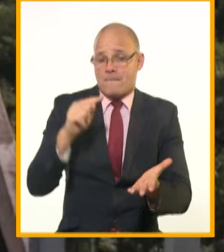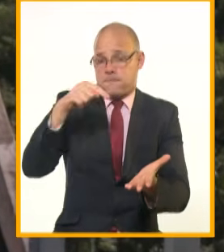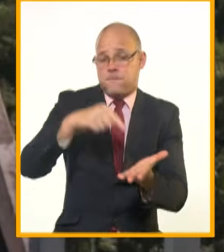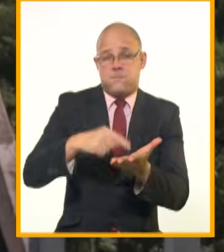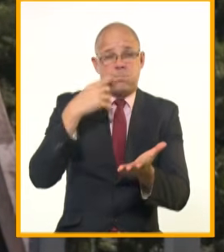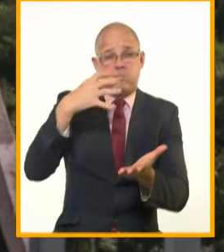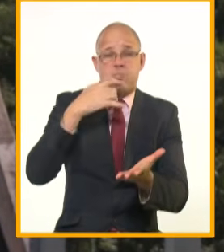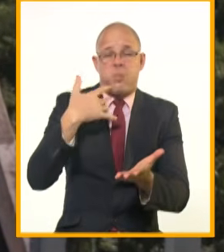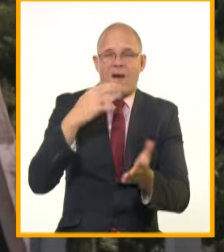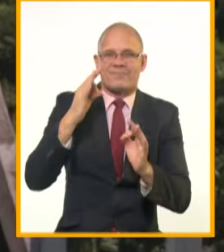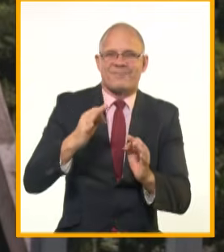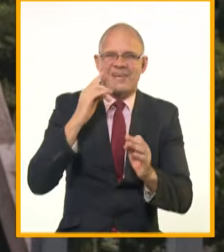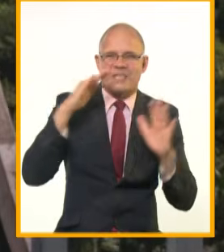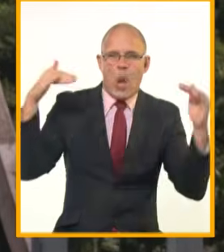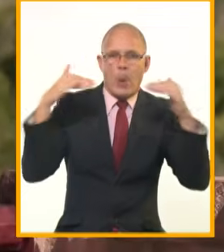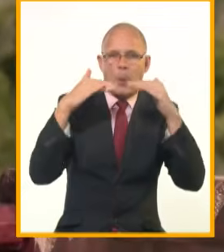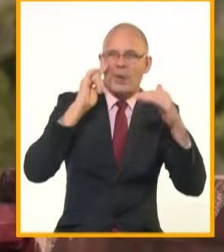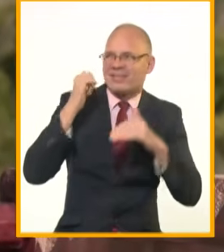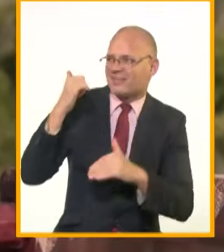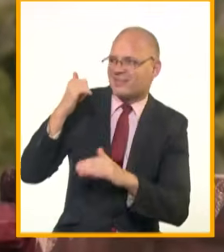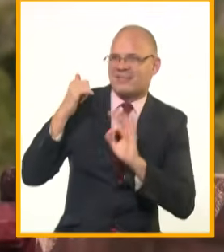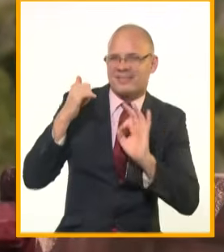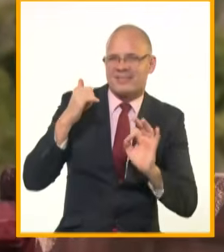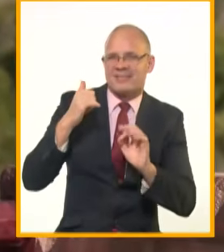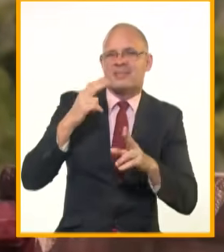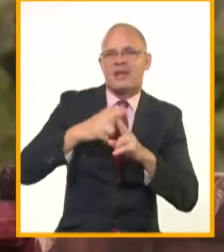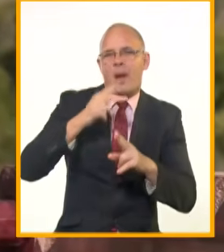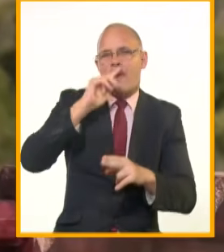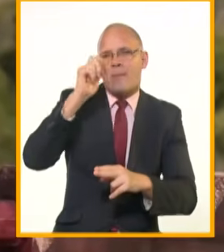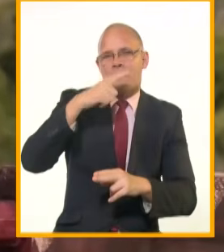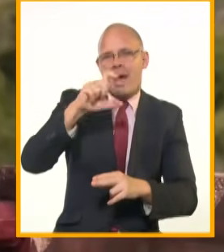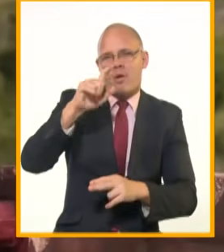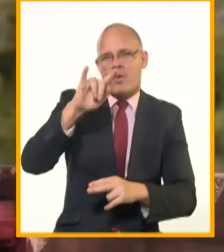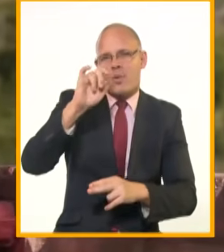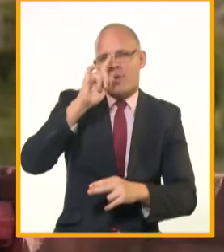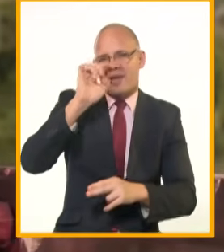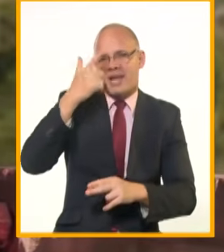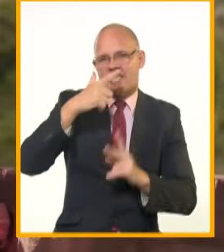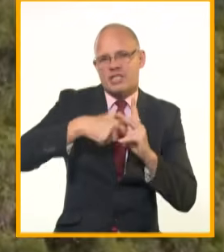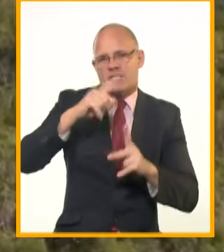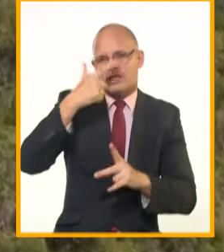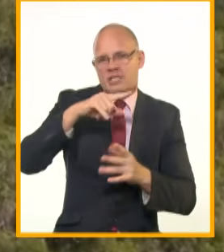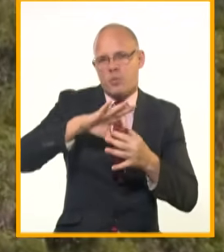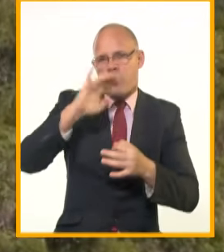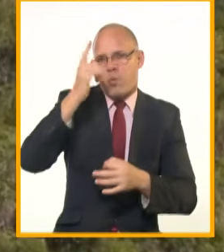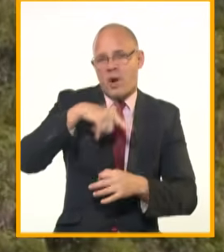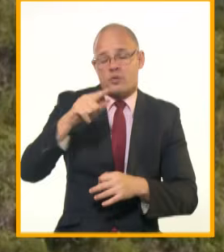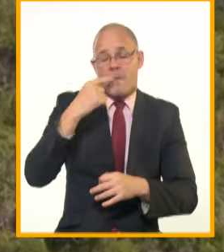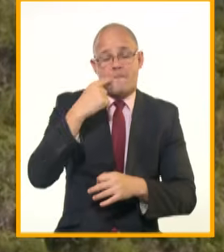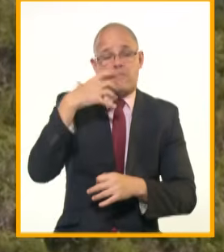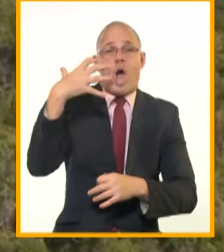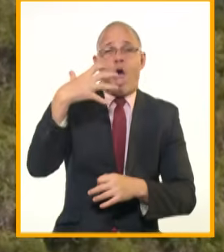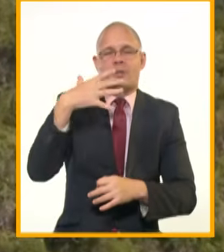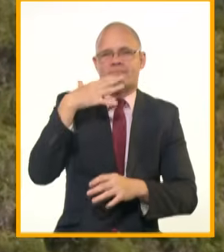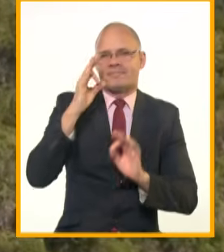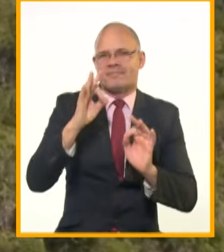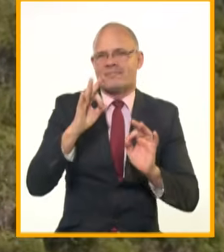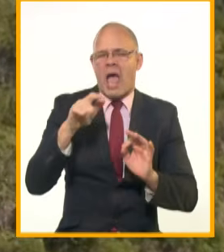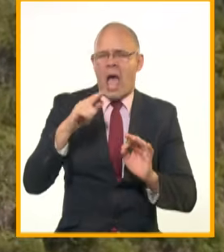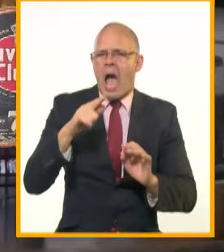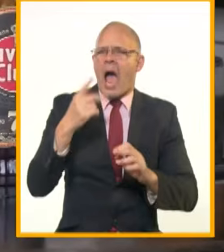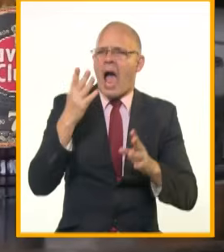de esta ruta es el Mirador Bacunayagua, que se ha convertido en una de las instalaciones estrellas de la marca, ofreciendo